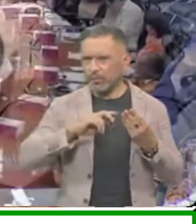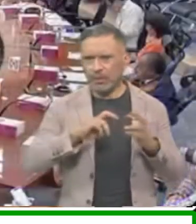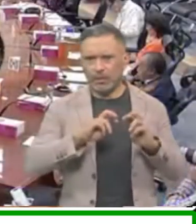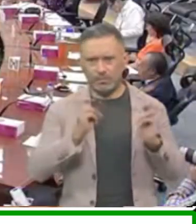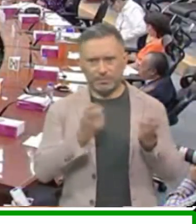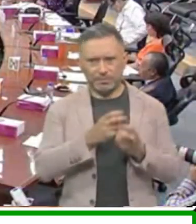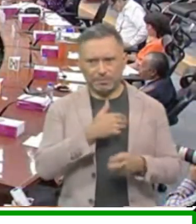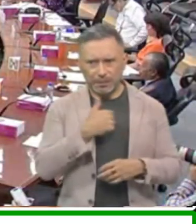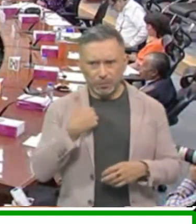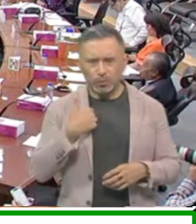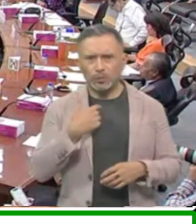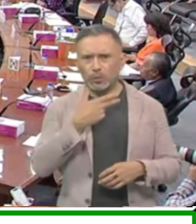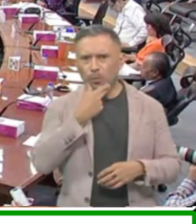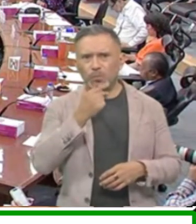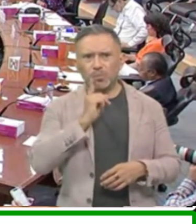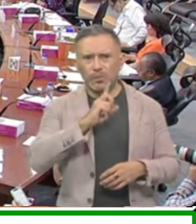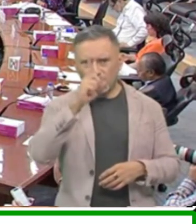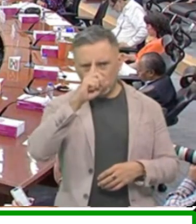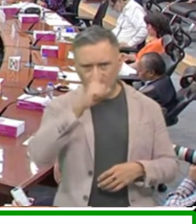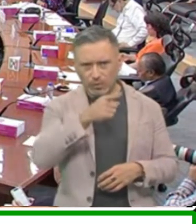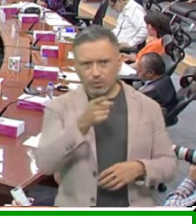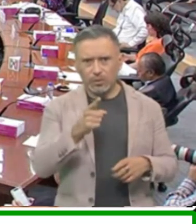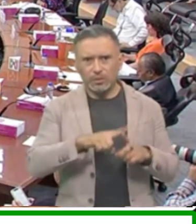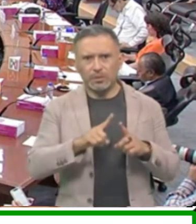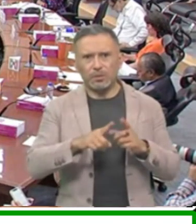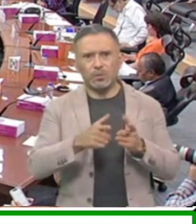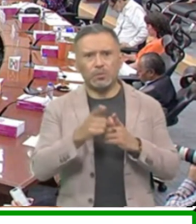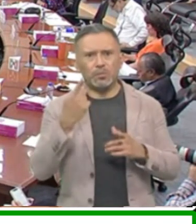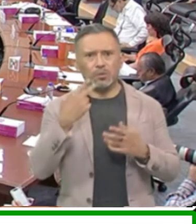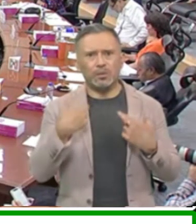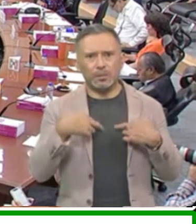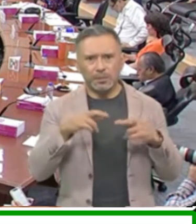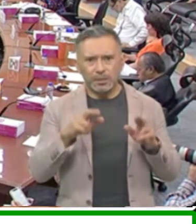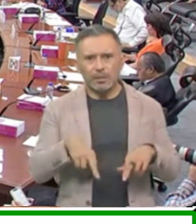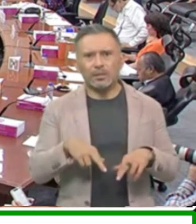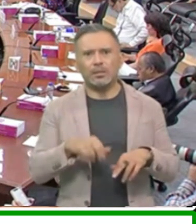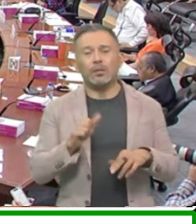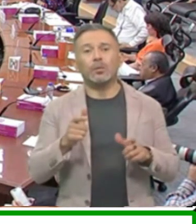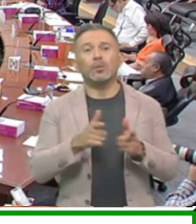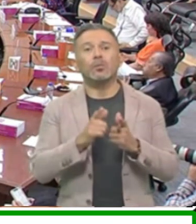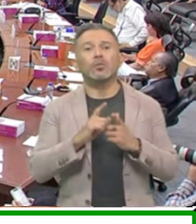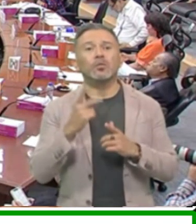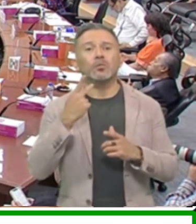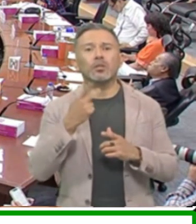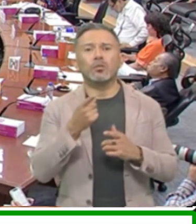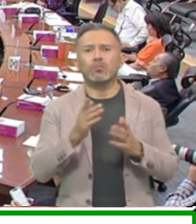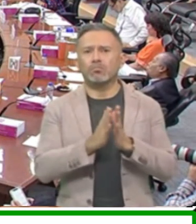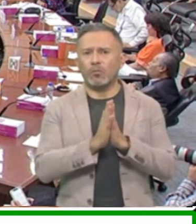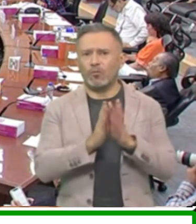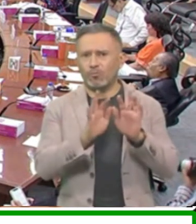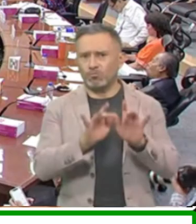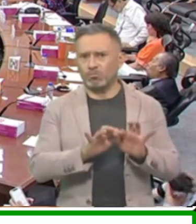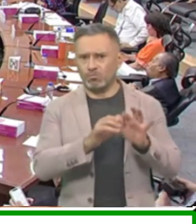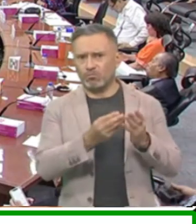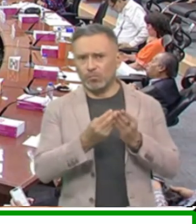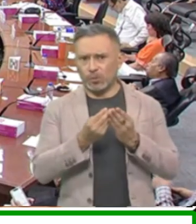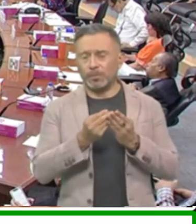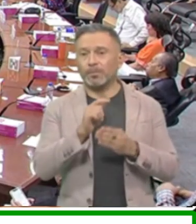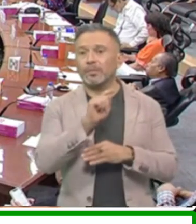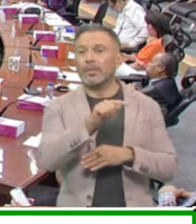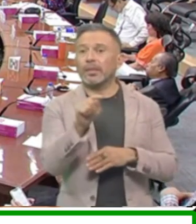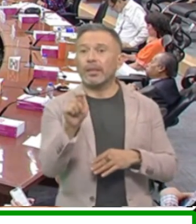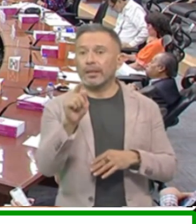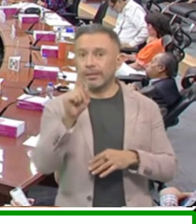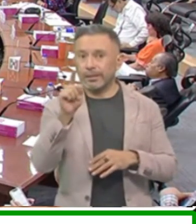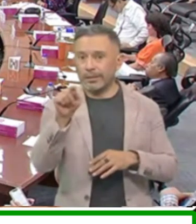electorales, las consejerías, las representaciones del Poder Legislativo y de los partidos políticos, porque hay distritos en los que el sistema ha